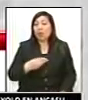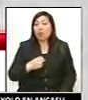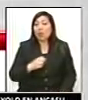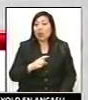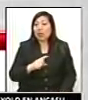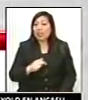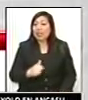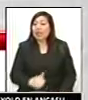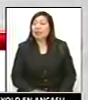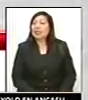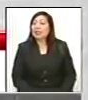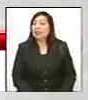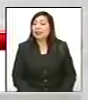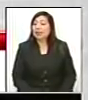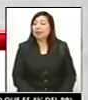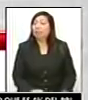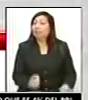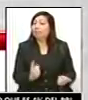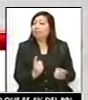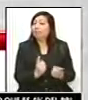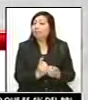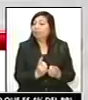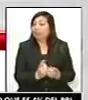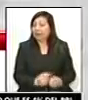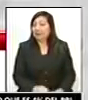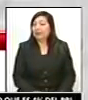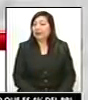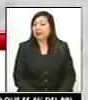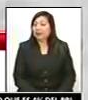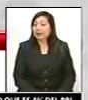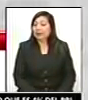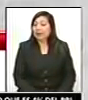y Cerro del Águila S.A. se encuentran vigentes.